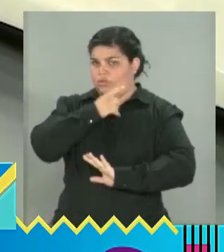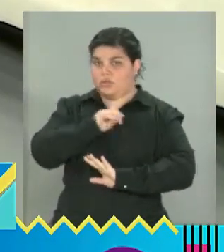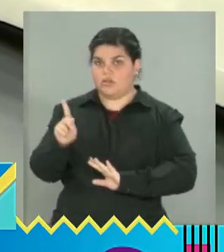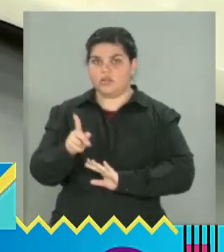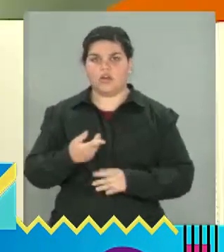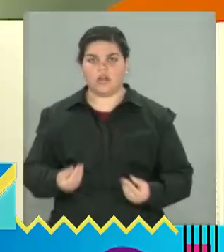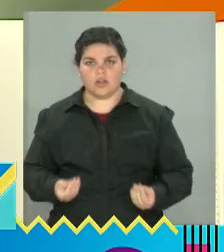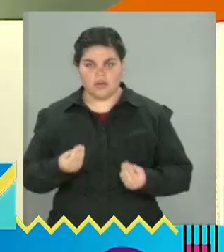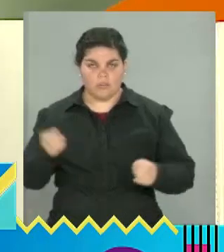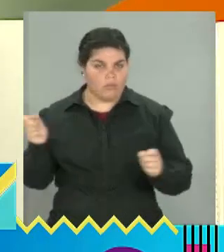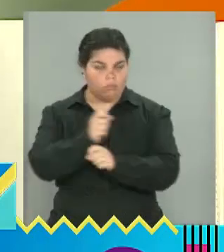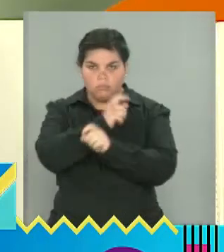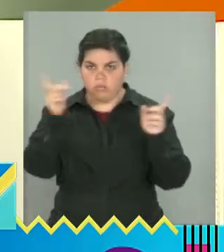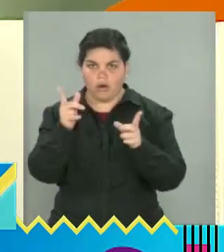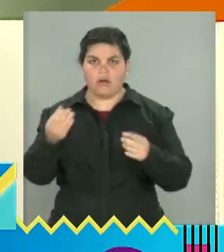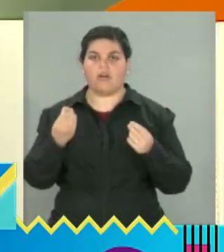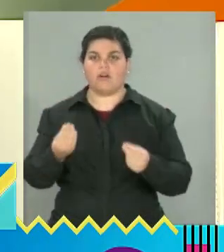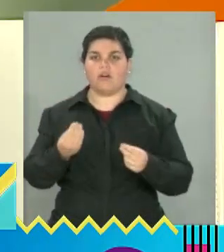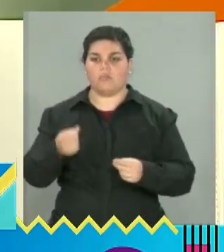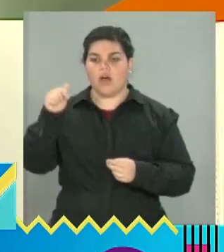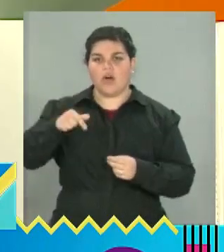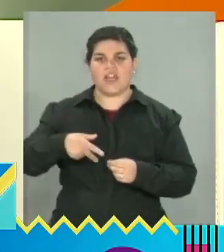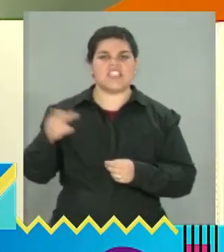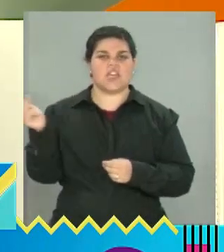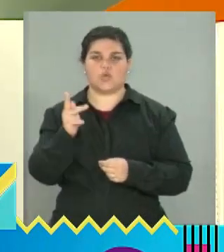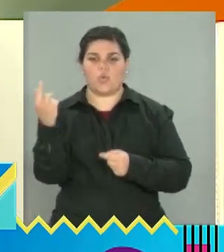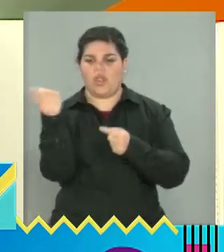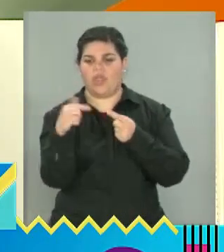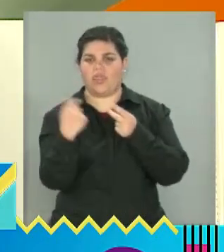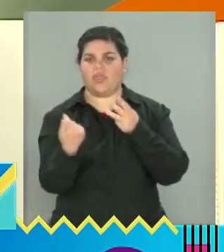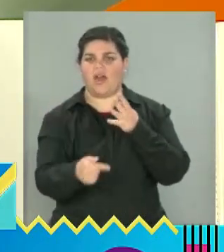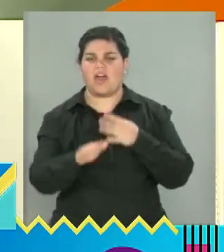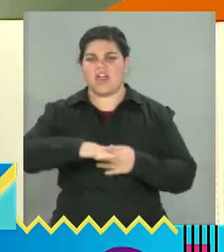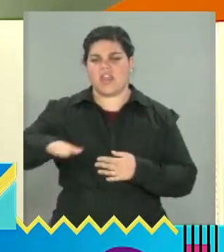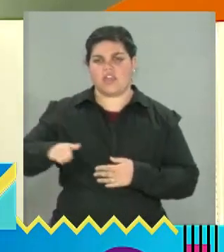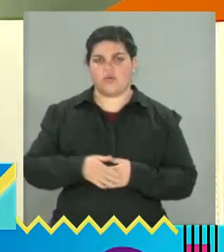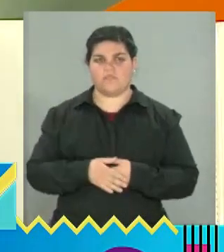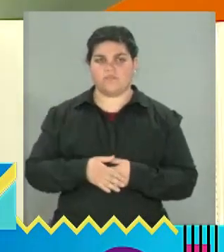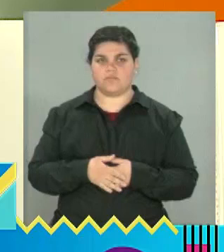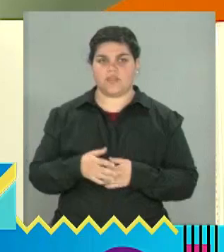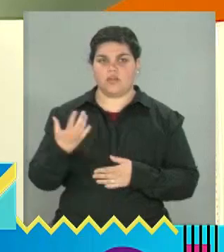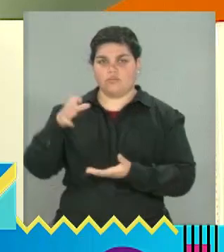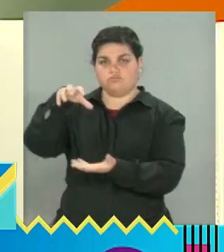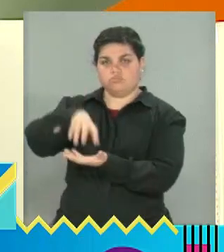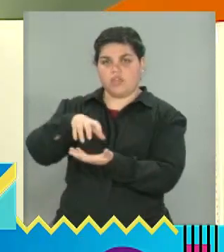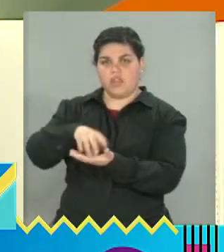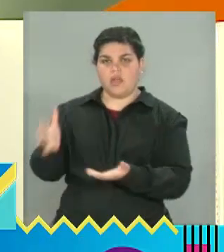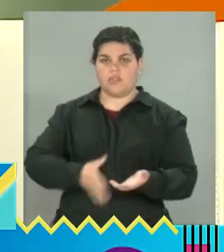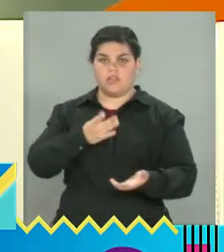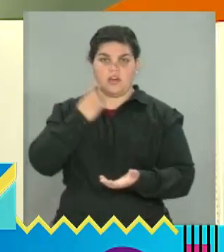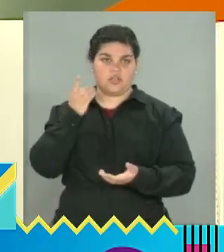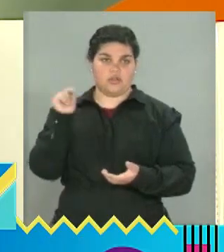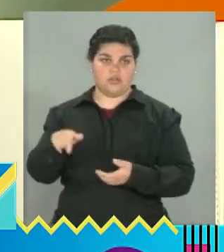hablar de diferentes formas de vivir hoy la sexualidad. Desde la dirección, sí, la Calco de hecho tiene